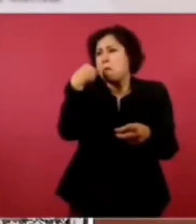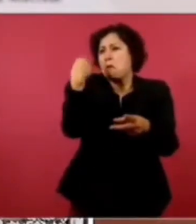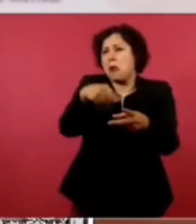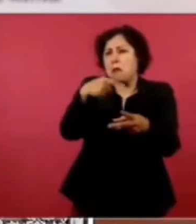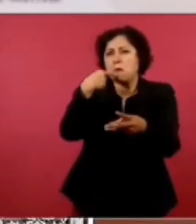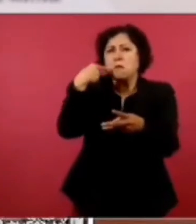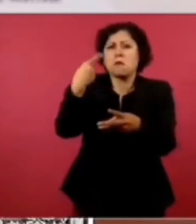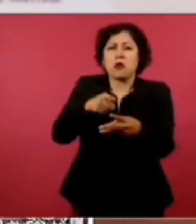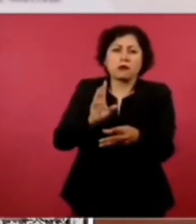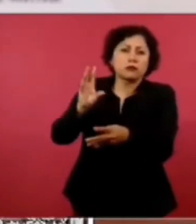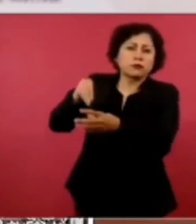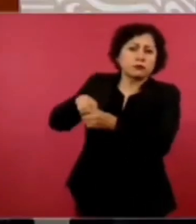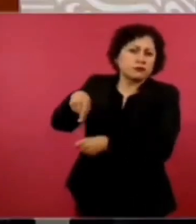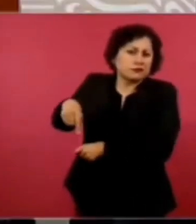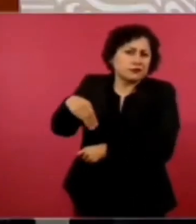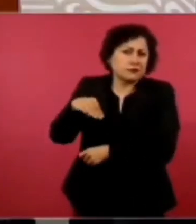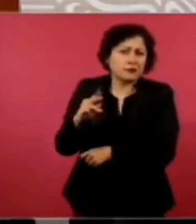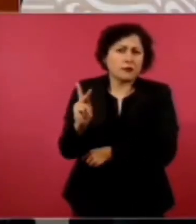Ministerio Público.